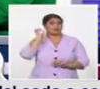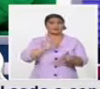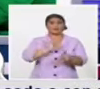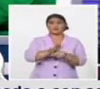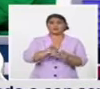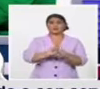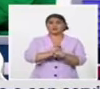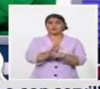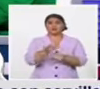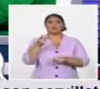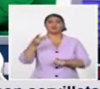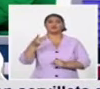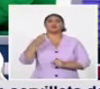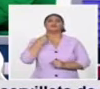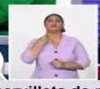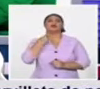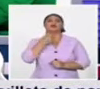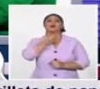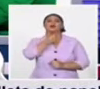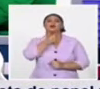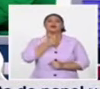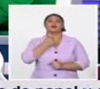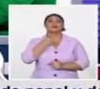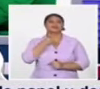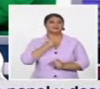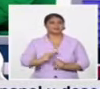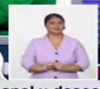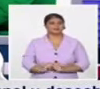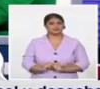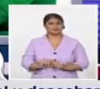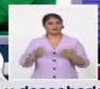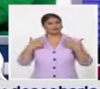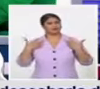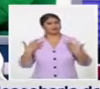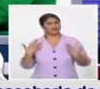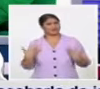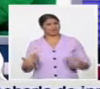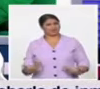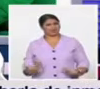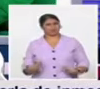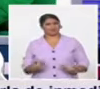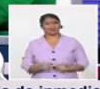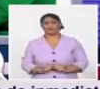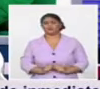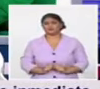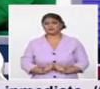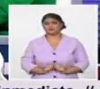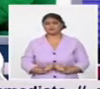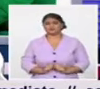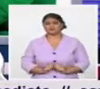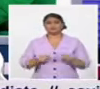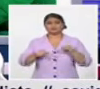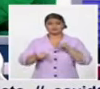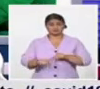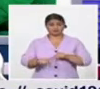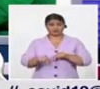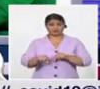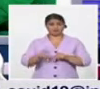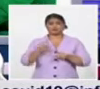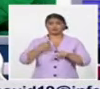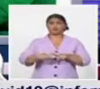y decaimiento. Y fallece de Santa Cruz del Norte, en esta provincia, un paciente relativamente